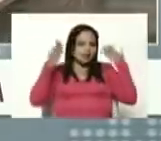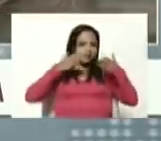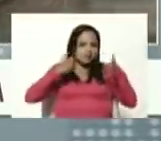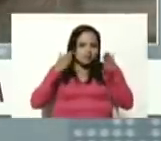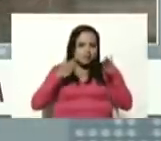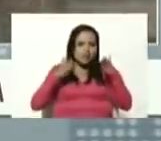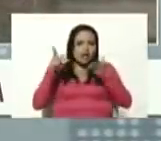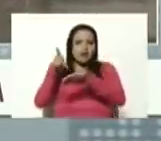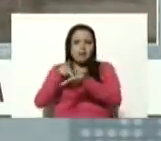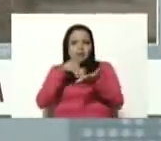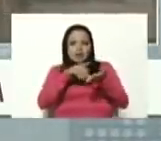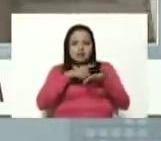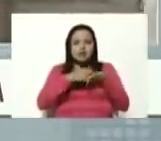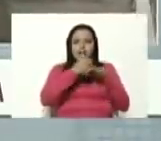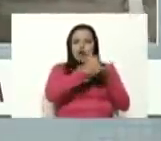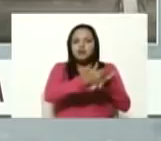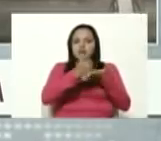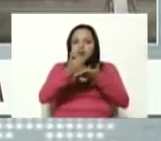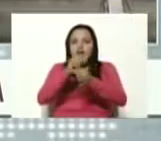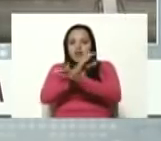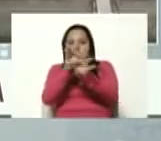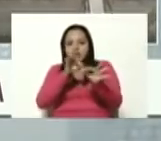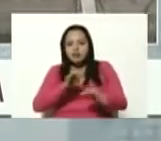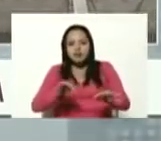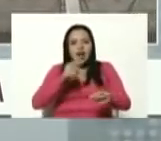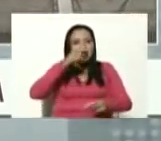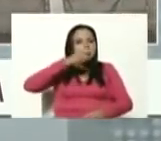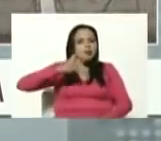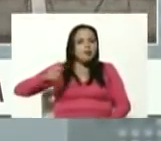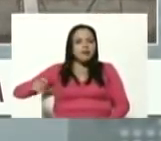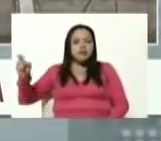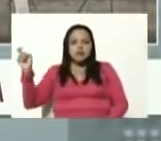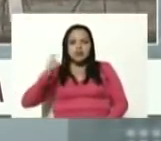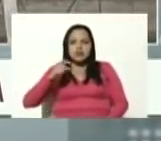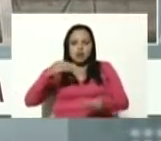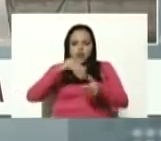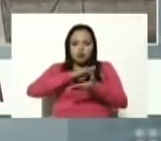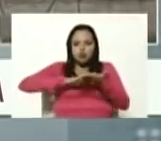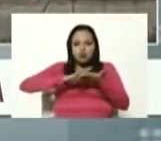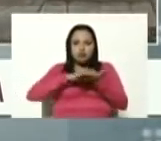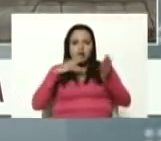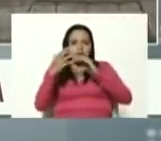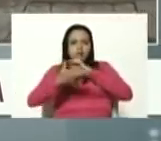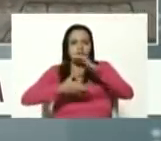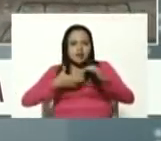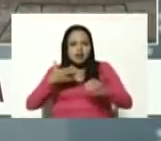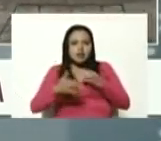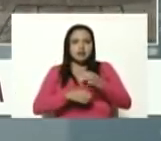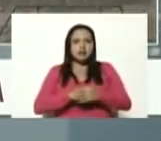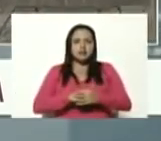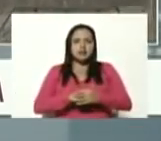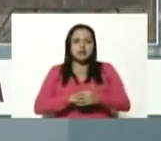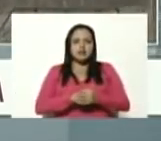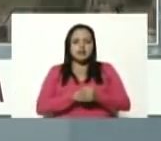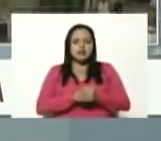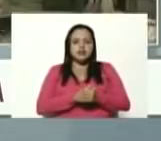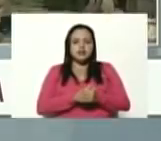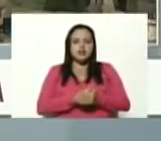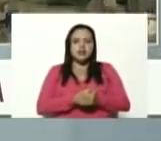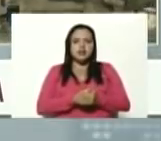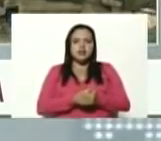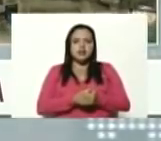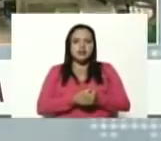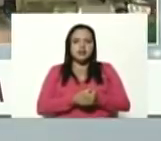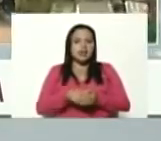instrumentos útiles del pueblo y sus necesidades, del pueblo y sus soluciones, del